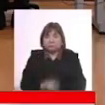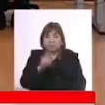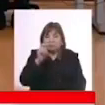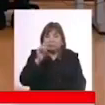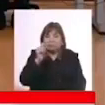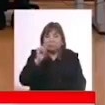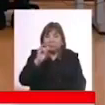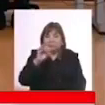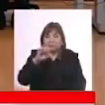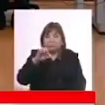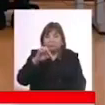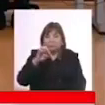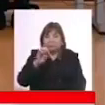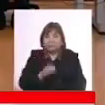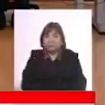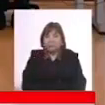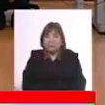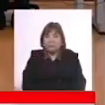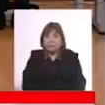Felipe Coronado.